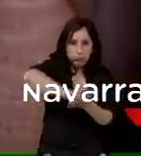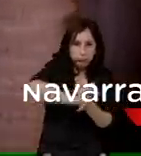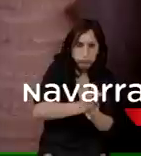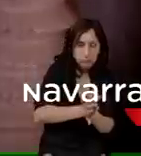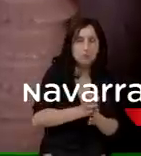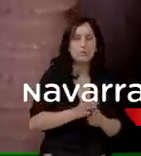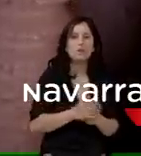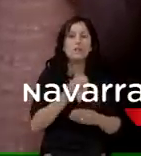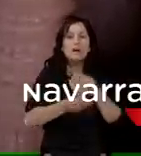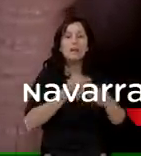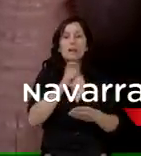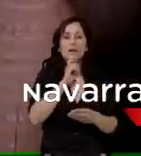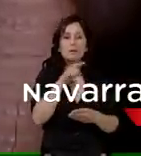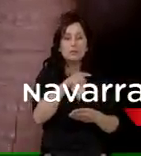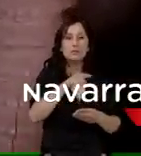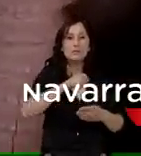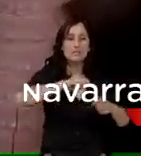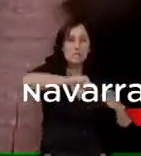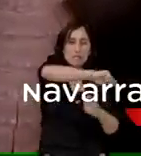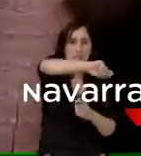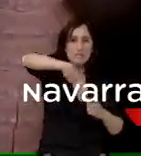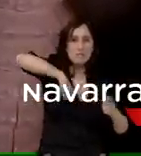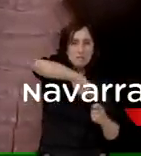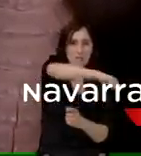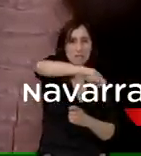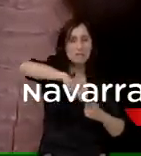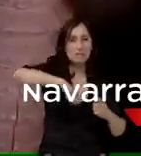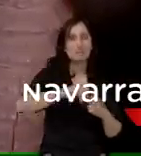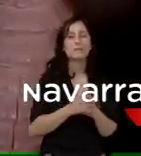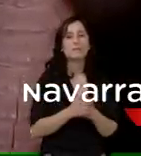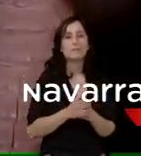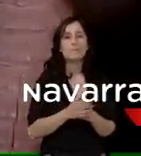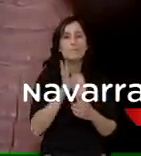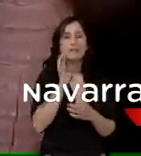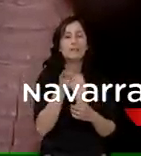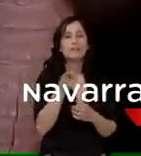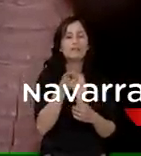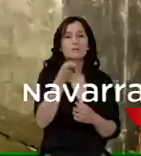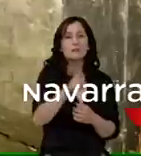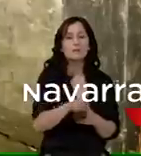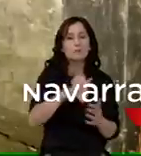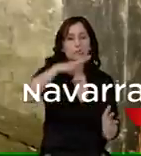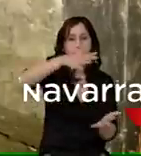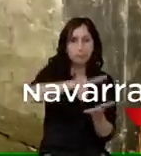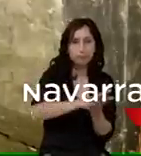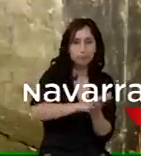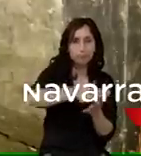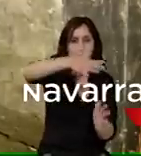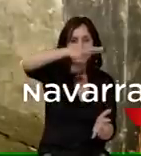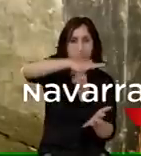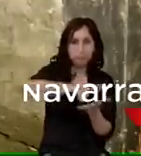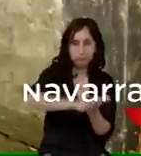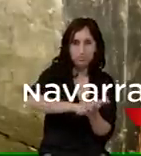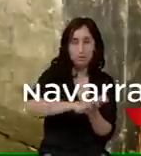para girar el uso, el usillo ese, que era lo que subía o bajaba el brazo de la